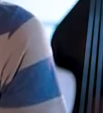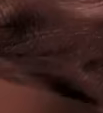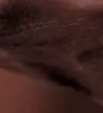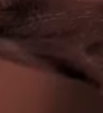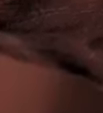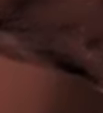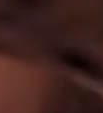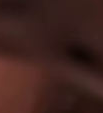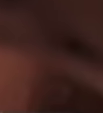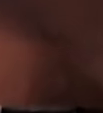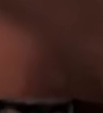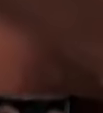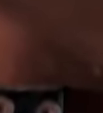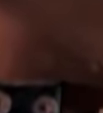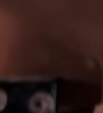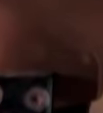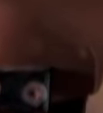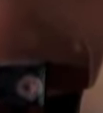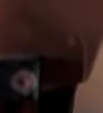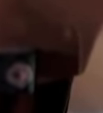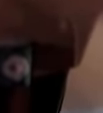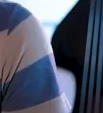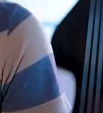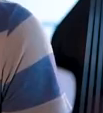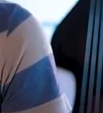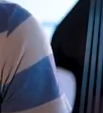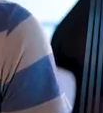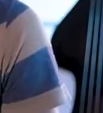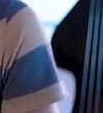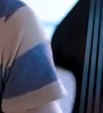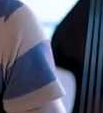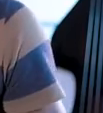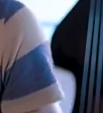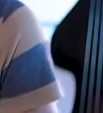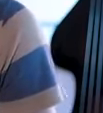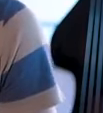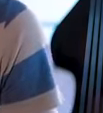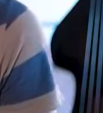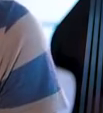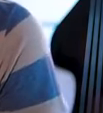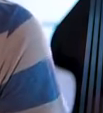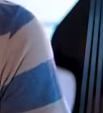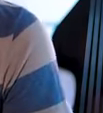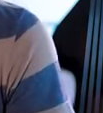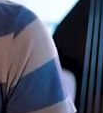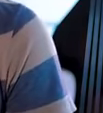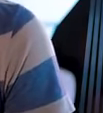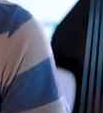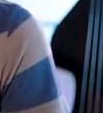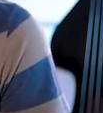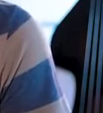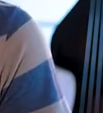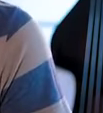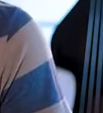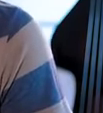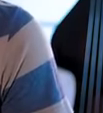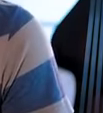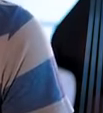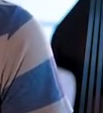predomine. Tiene que ser libre. Y si se intenta amarrar, entonces se revela la cultura. Y una cultura en rebelión me imagino que debe